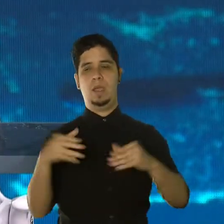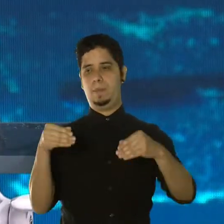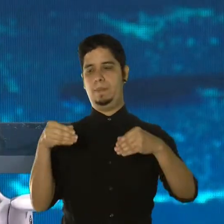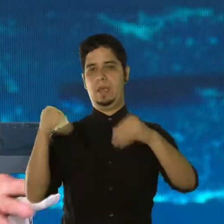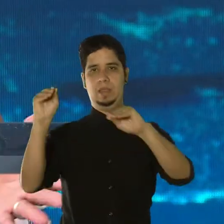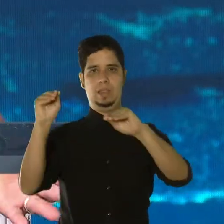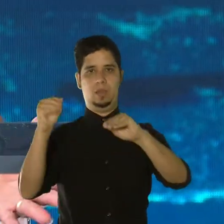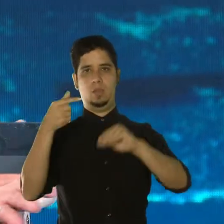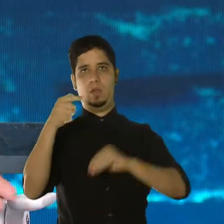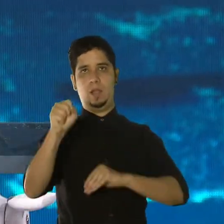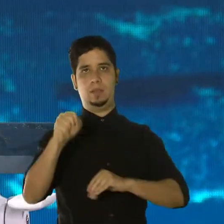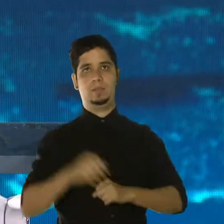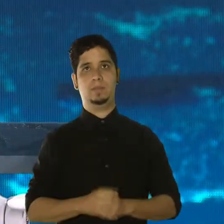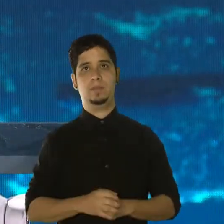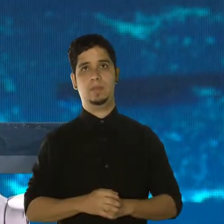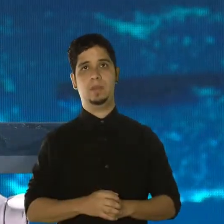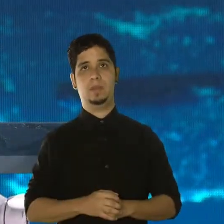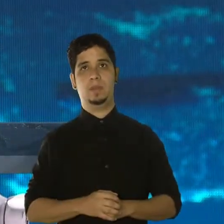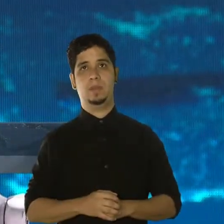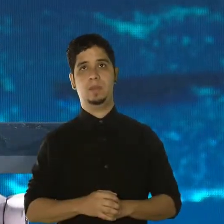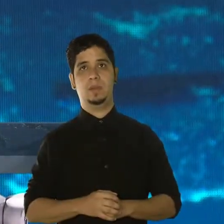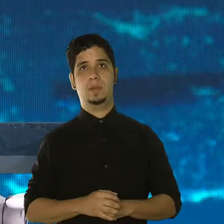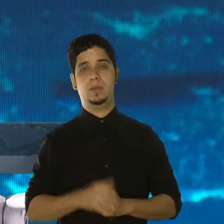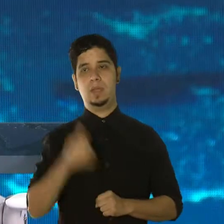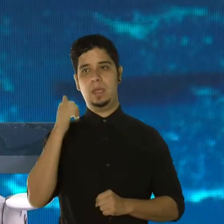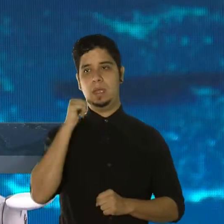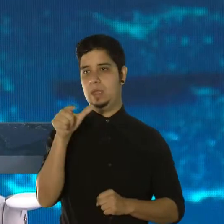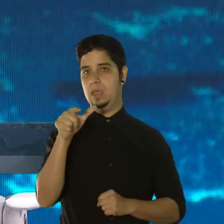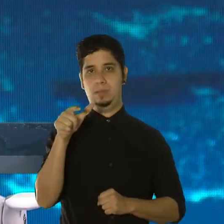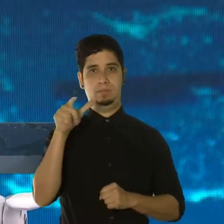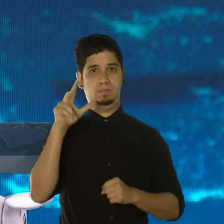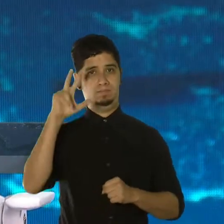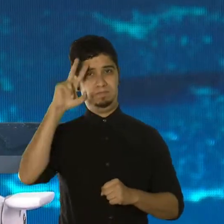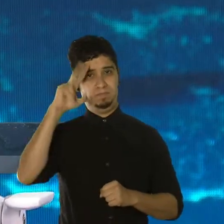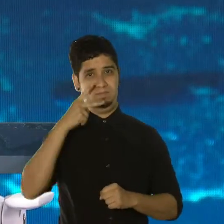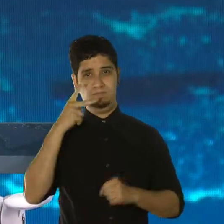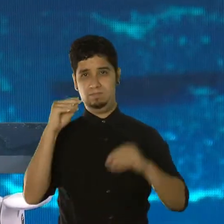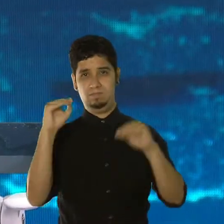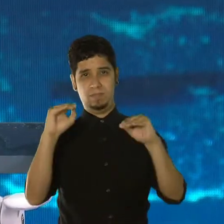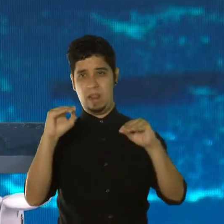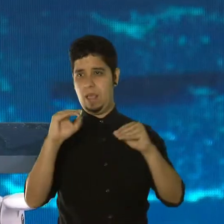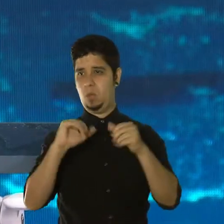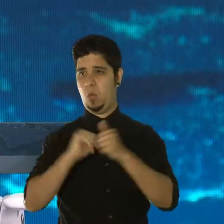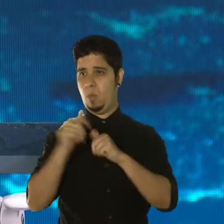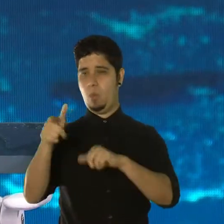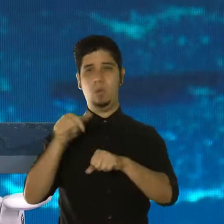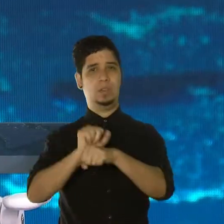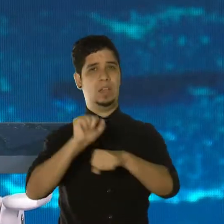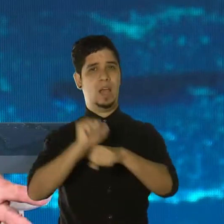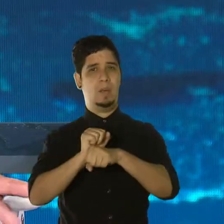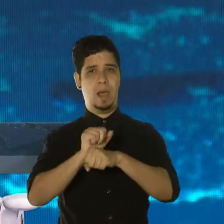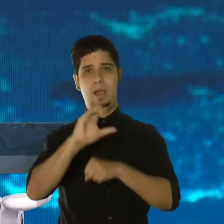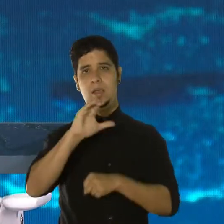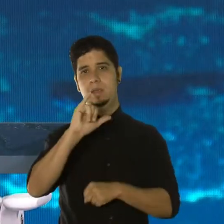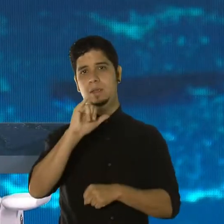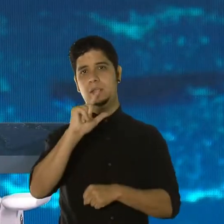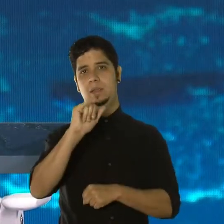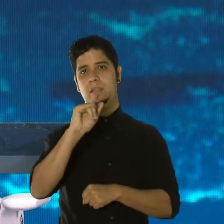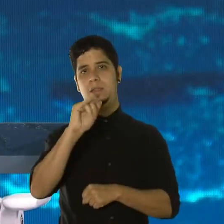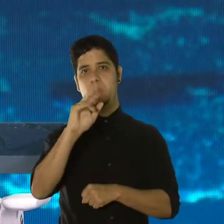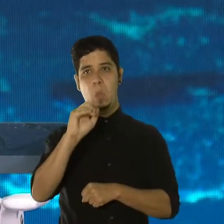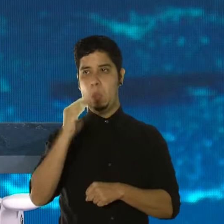gas. Esa señora no tiene ningún conocimiento de ese cilindro, que puede pasar, ni nada de